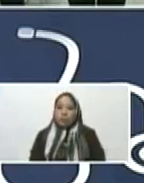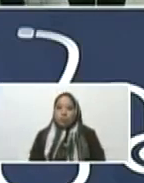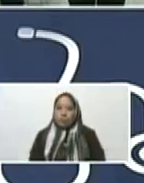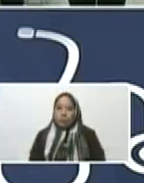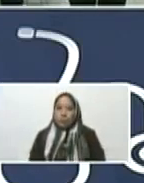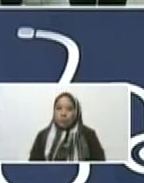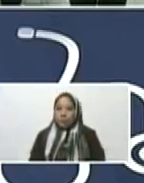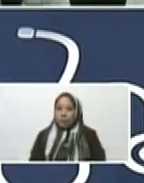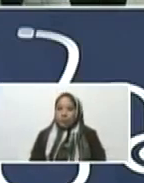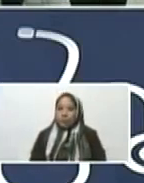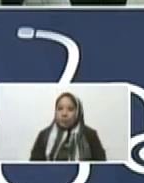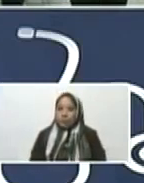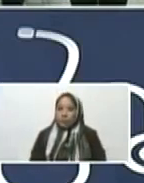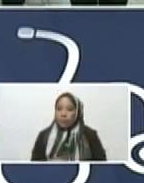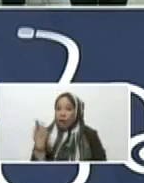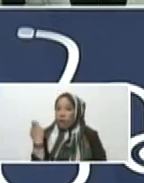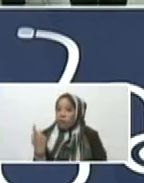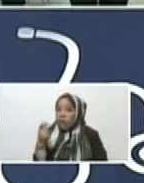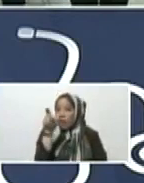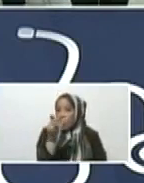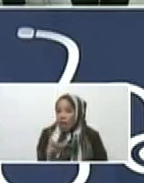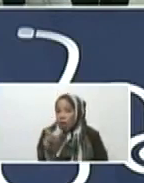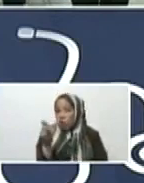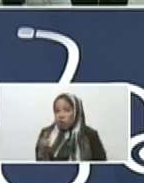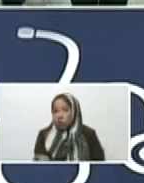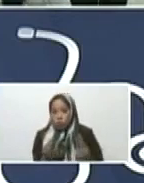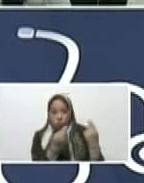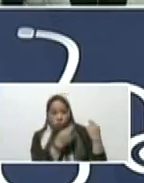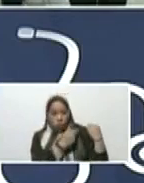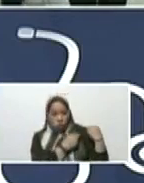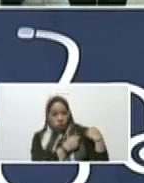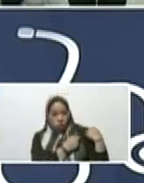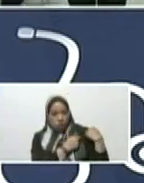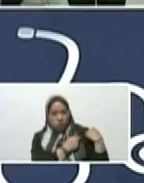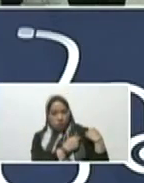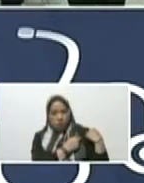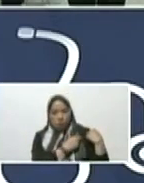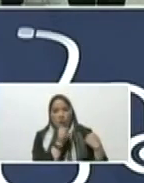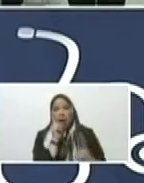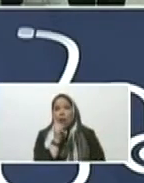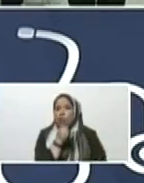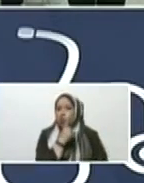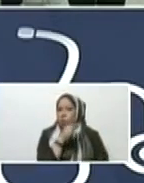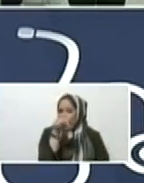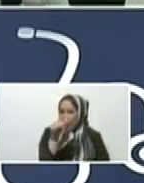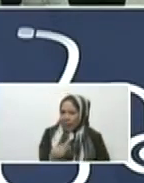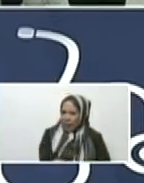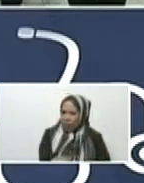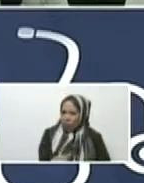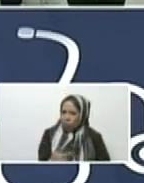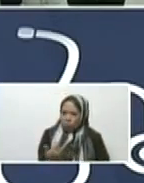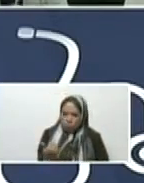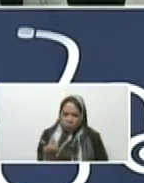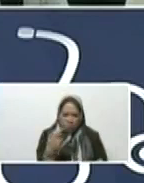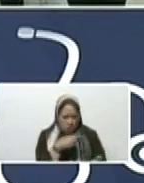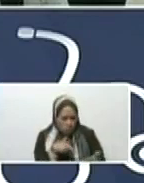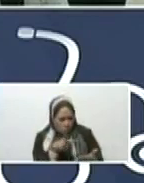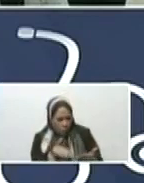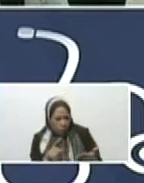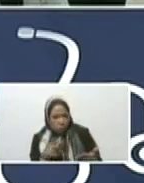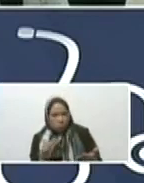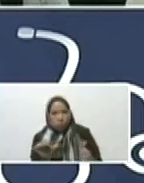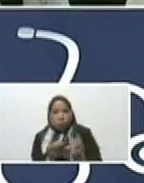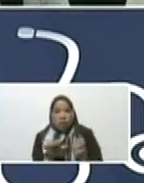Falta por aquí la persona que dirige la clínica popular, no veo el nombre aquí, no me lo pusieron.